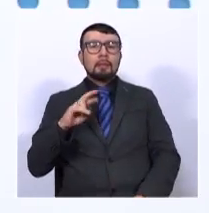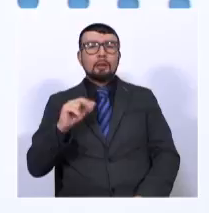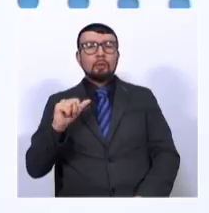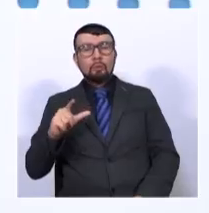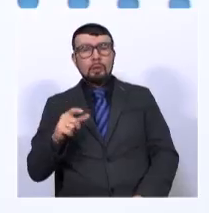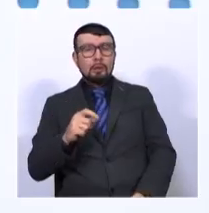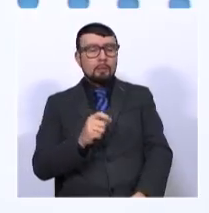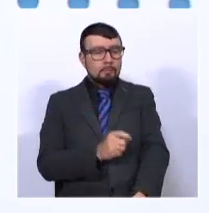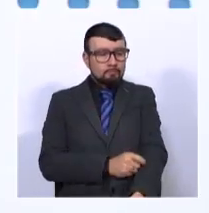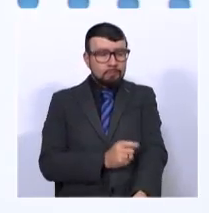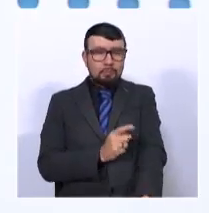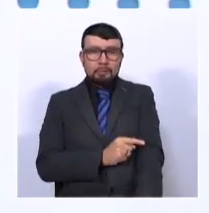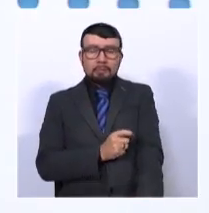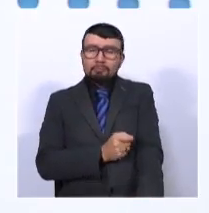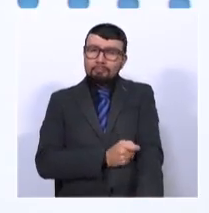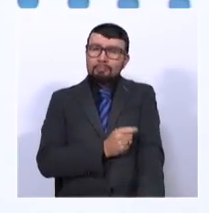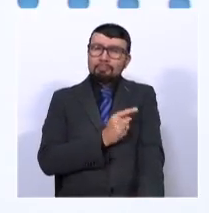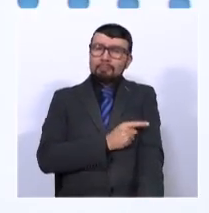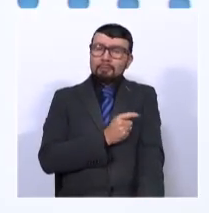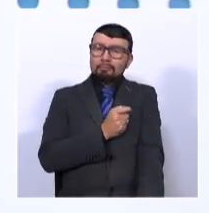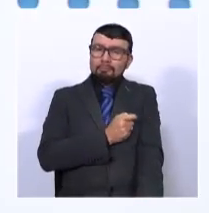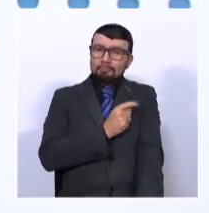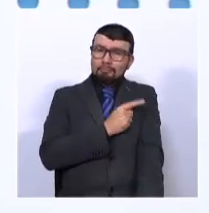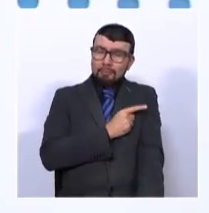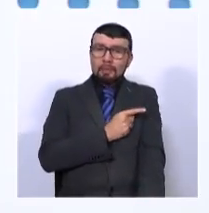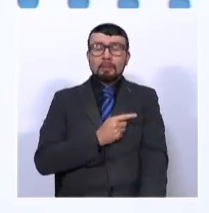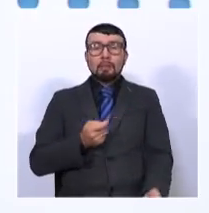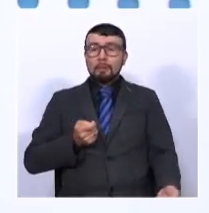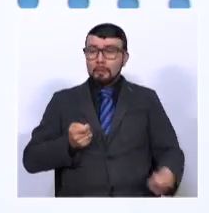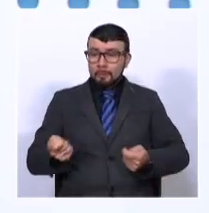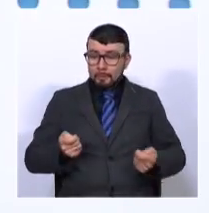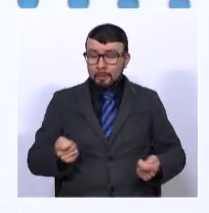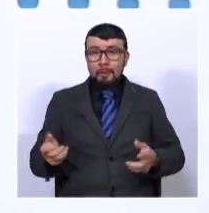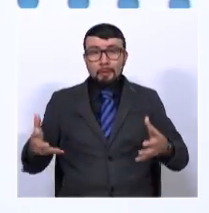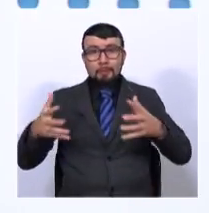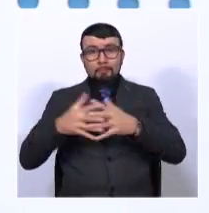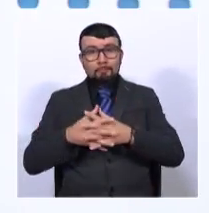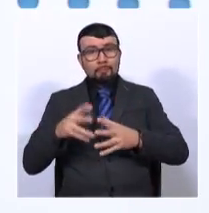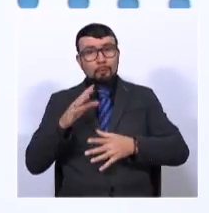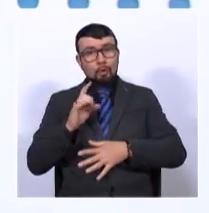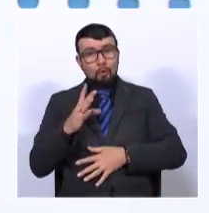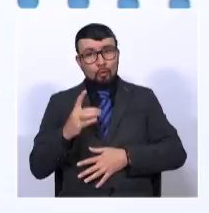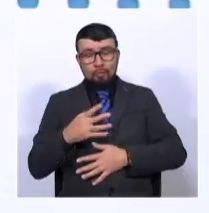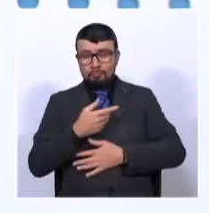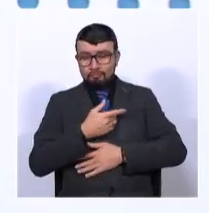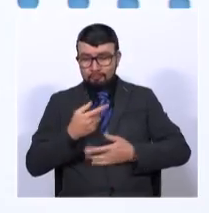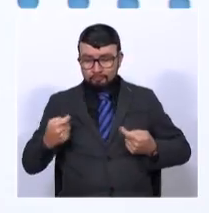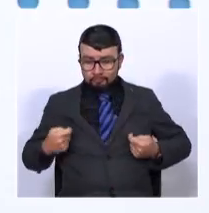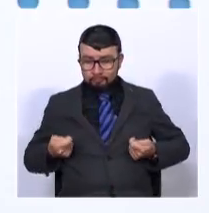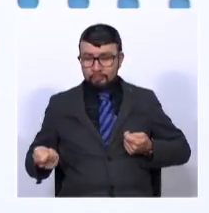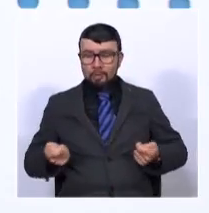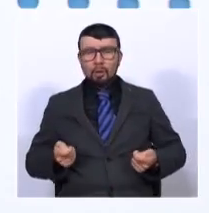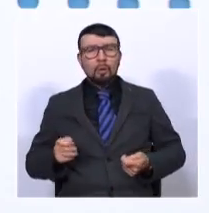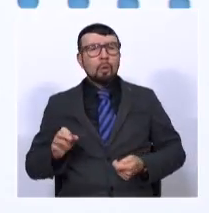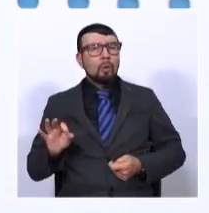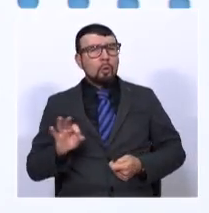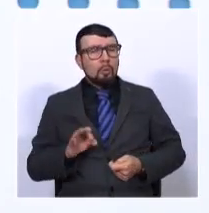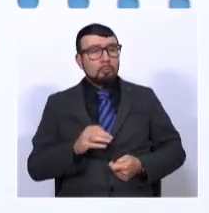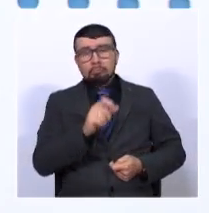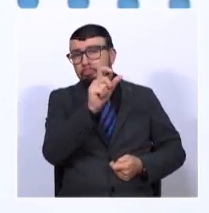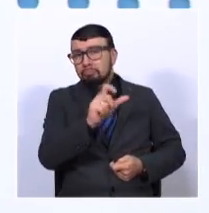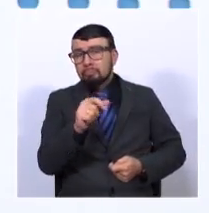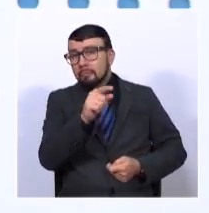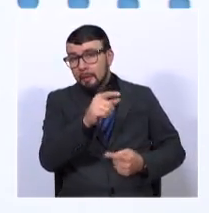psicoterapia, manejo integral del dolor que en nuestras clínicas, en los parques de la salud lo hay, o directamente pues con los